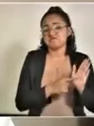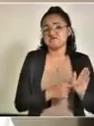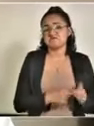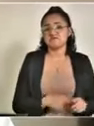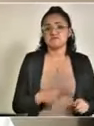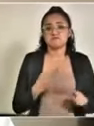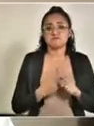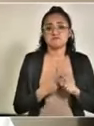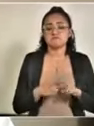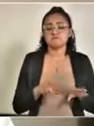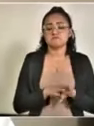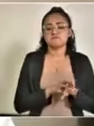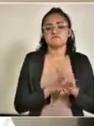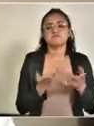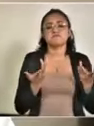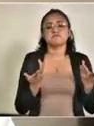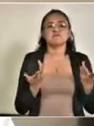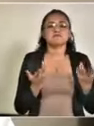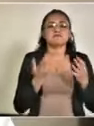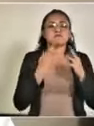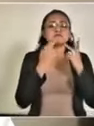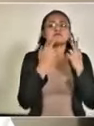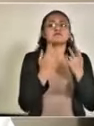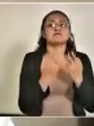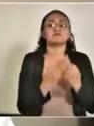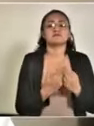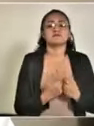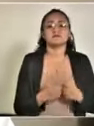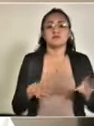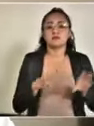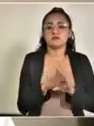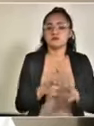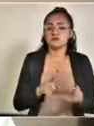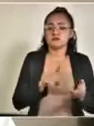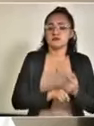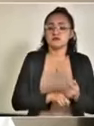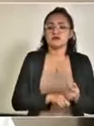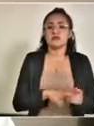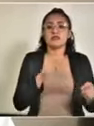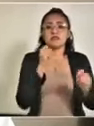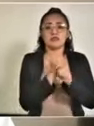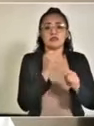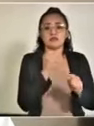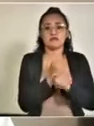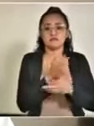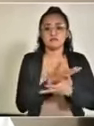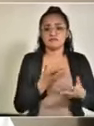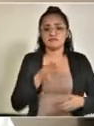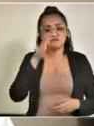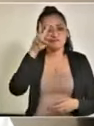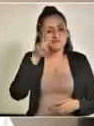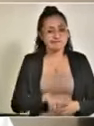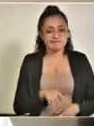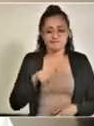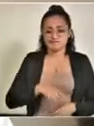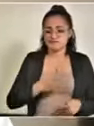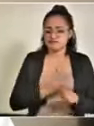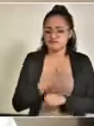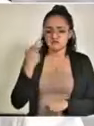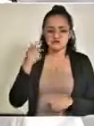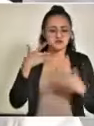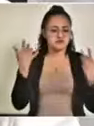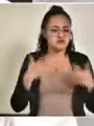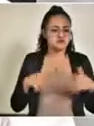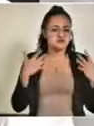las deformaciones en el transporte público siguen siendo una realidad en el estado de Puebla.